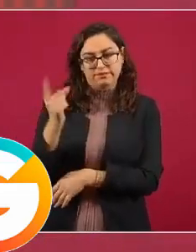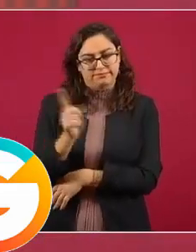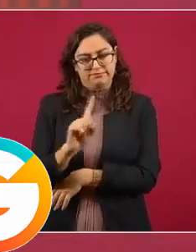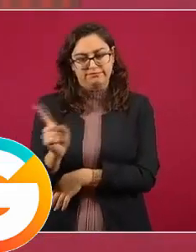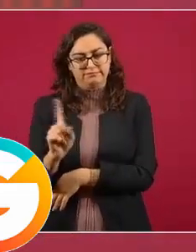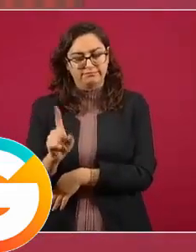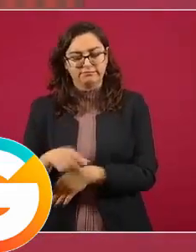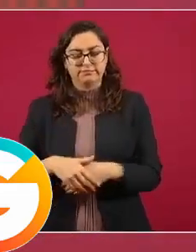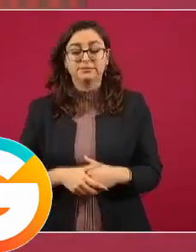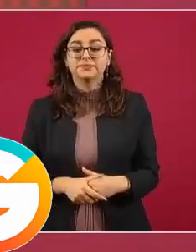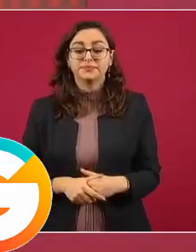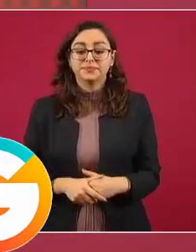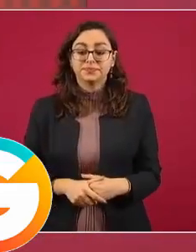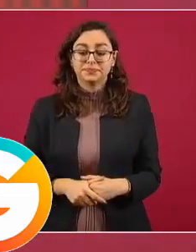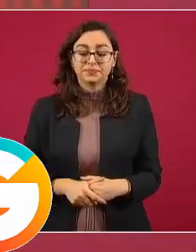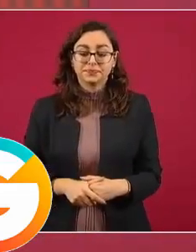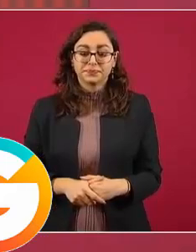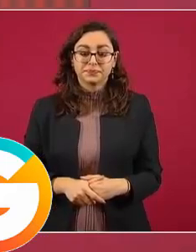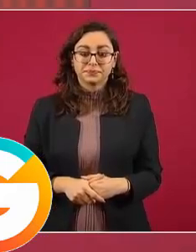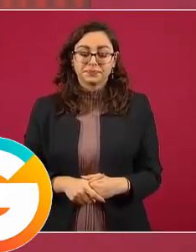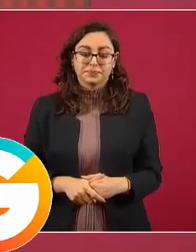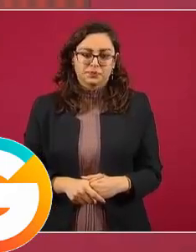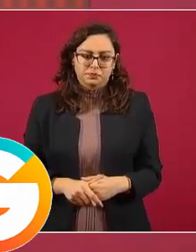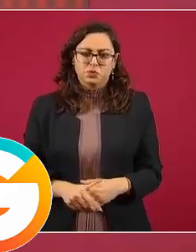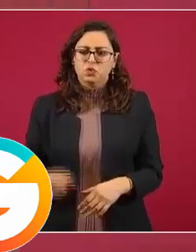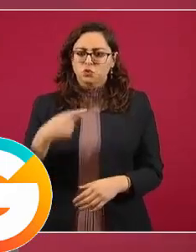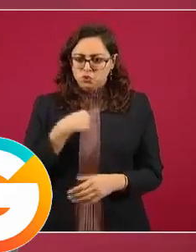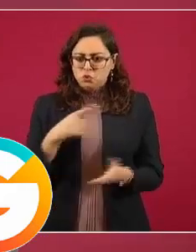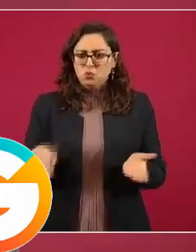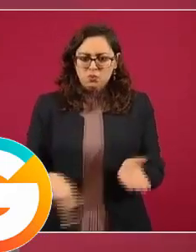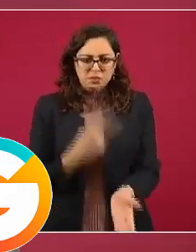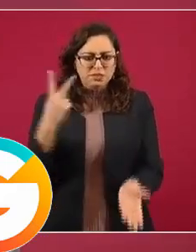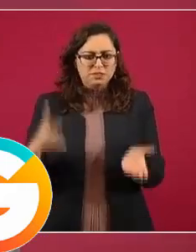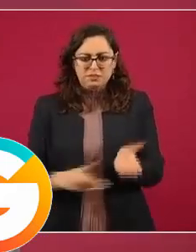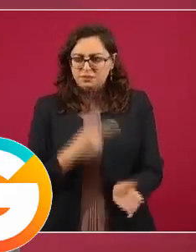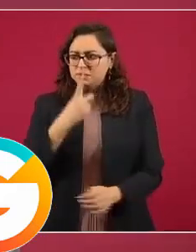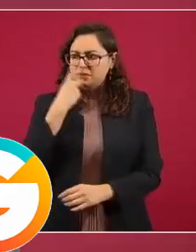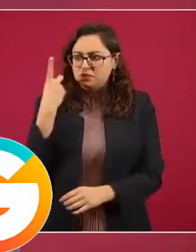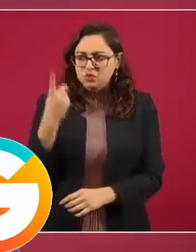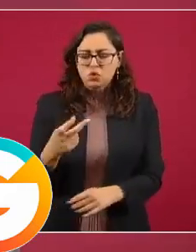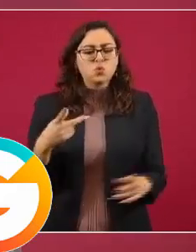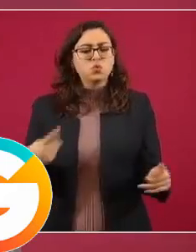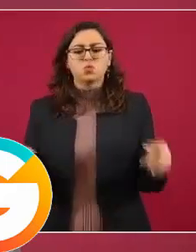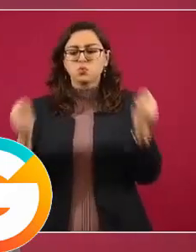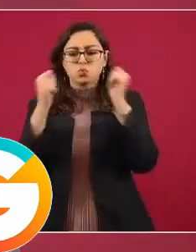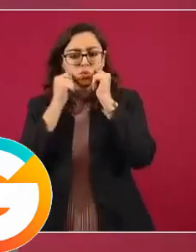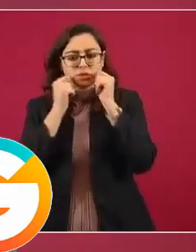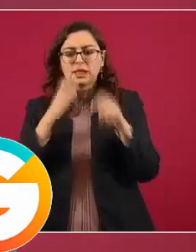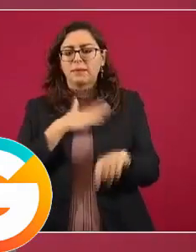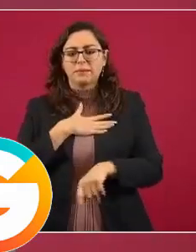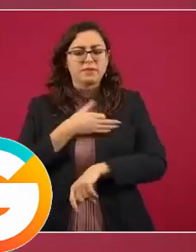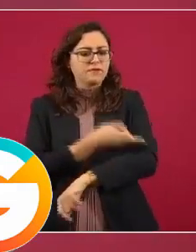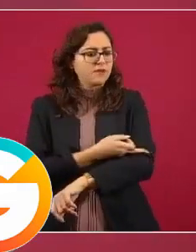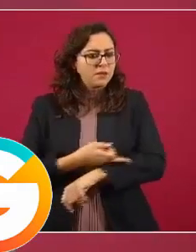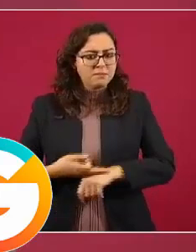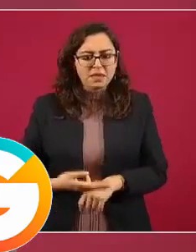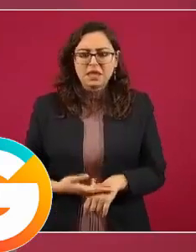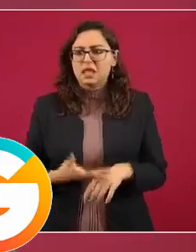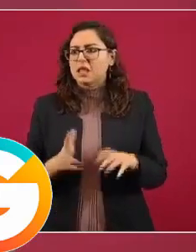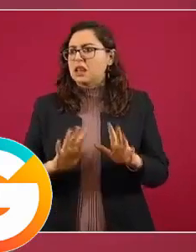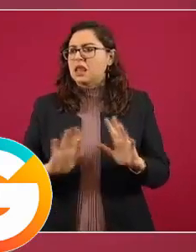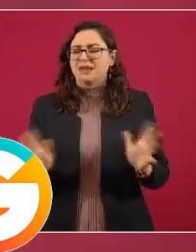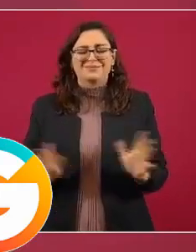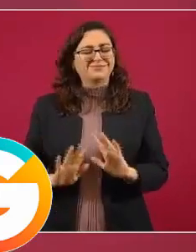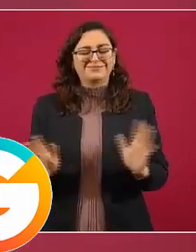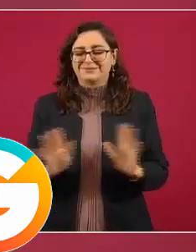Entonces he dicho de que, aunque se trate de familiares, no va a haber corrupción, no va